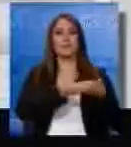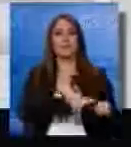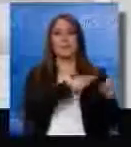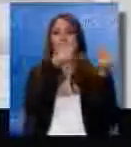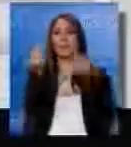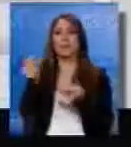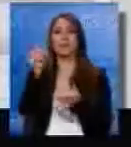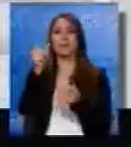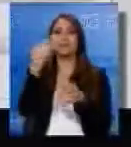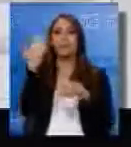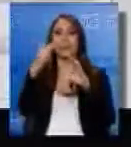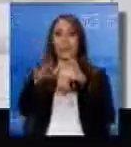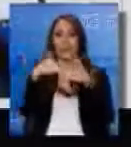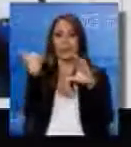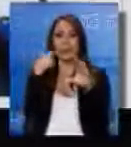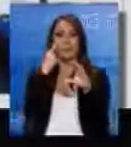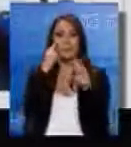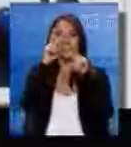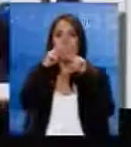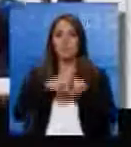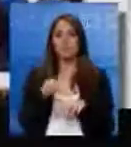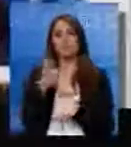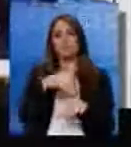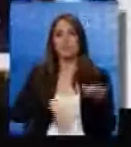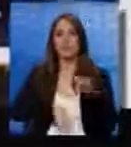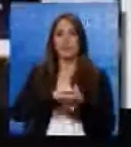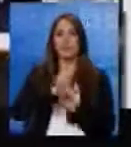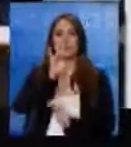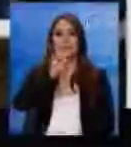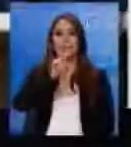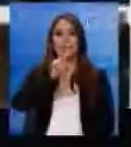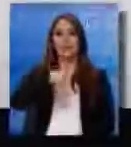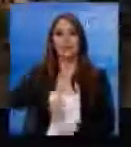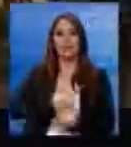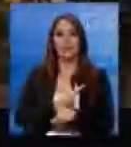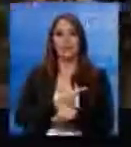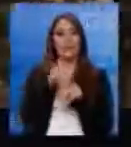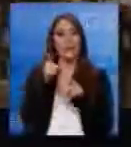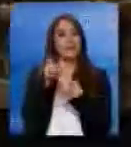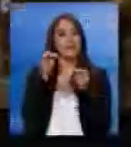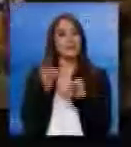de viaje a su correo electrónico en un plazo máximo de 72 horas